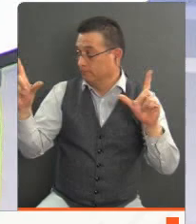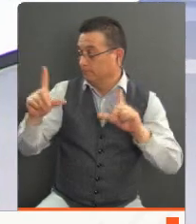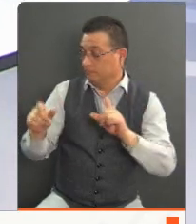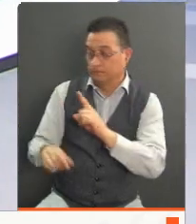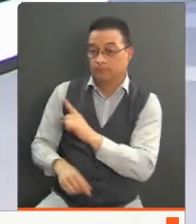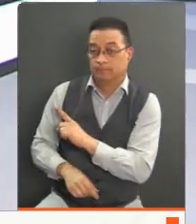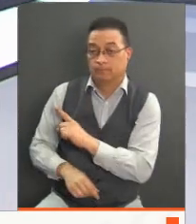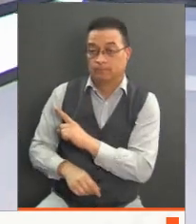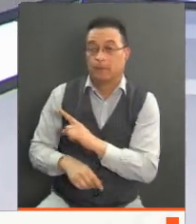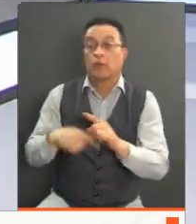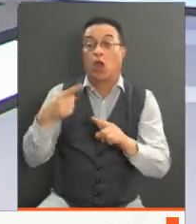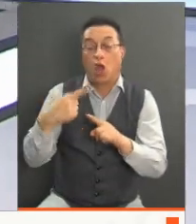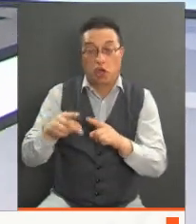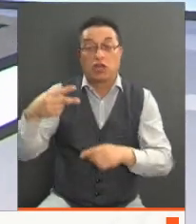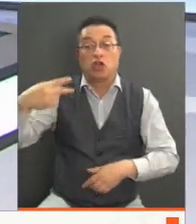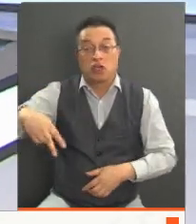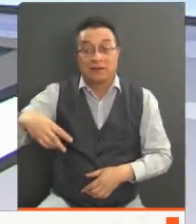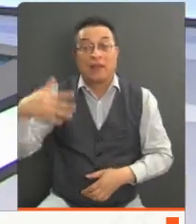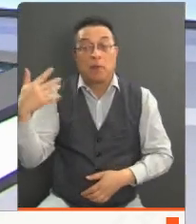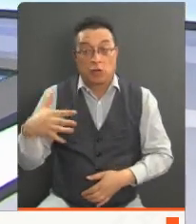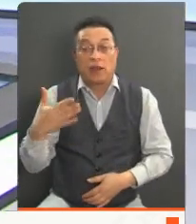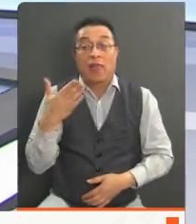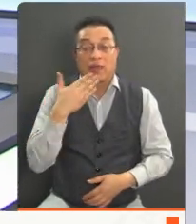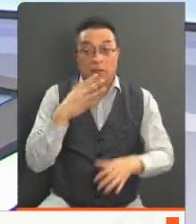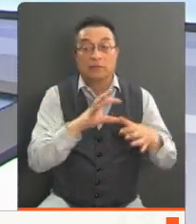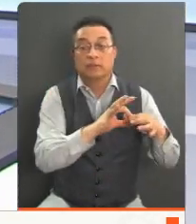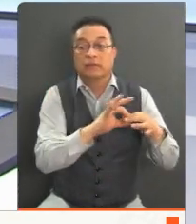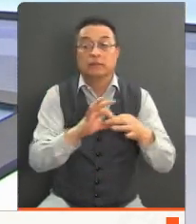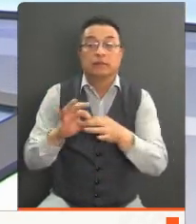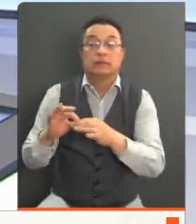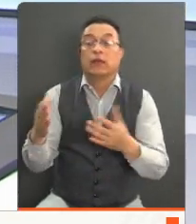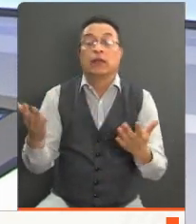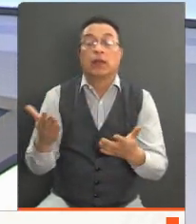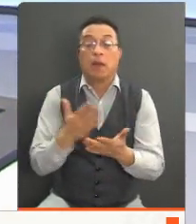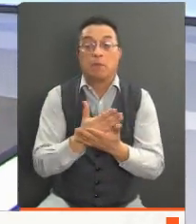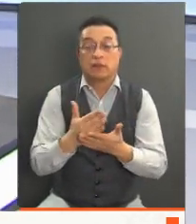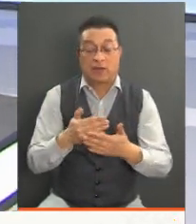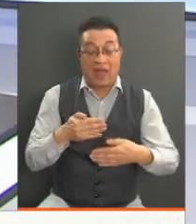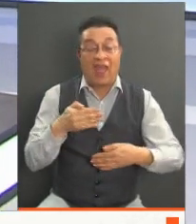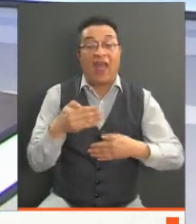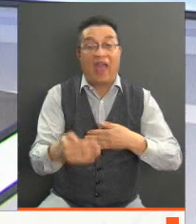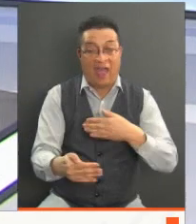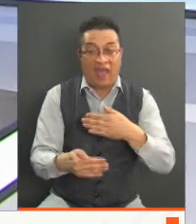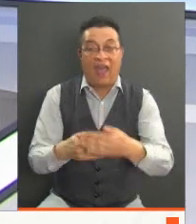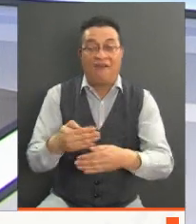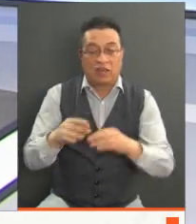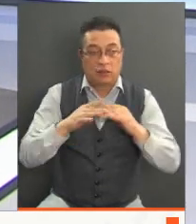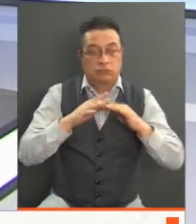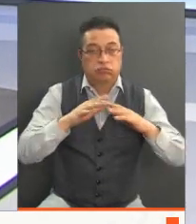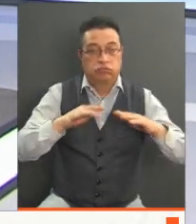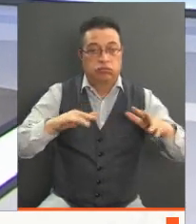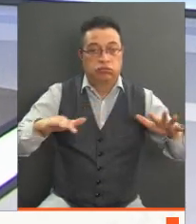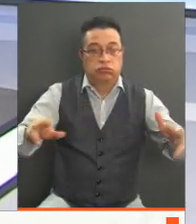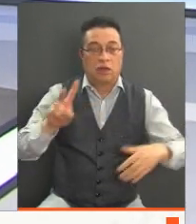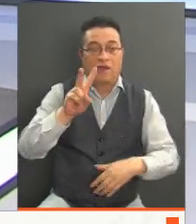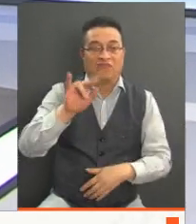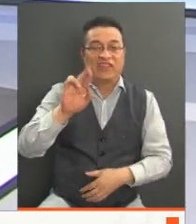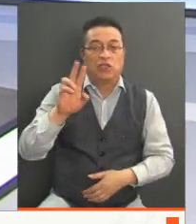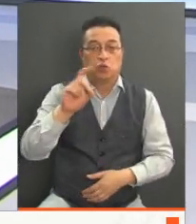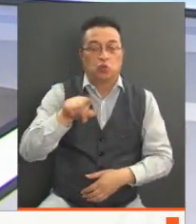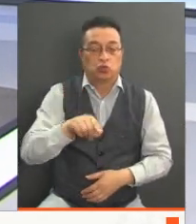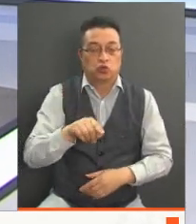la otra de las noticias del día que contextualiza un poco lo que está sucediendo que es el avance de la circulación de la espiral lo que se llama el ere